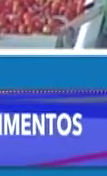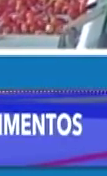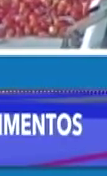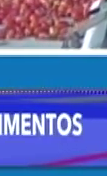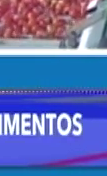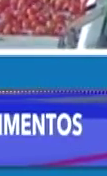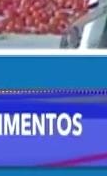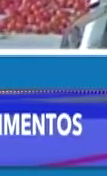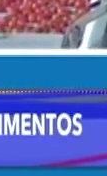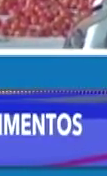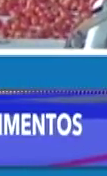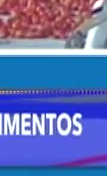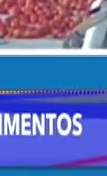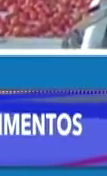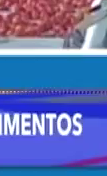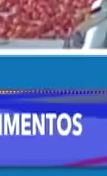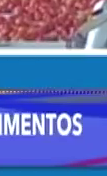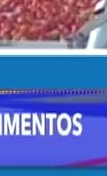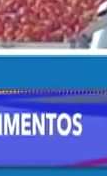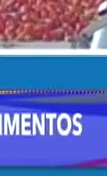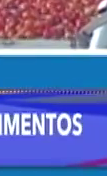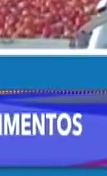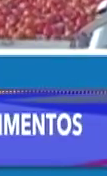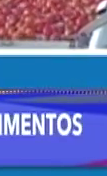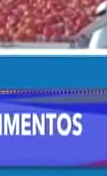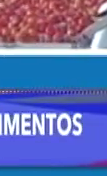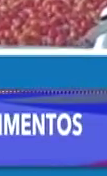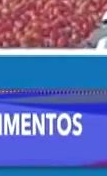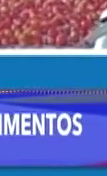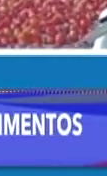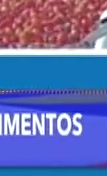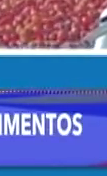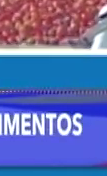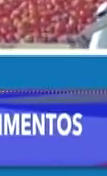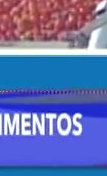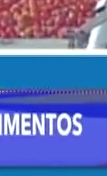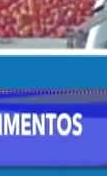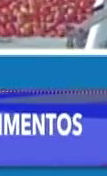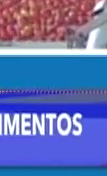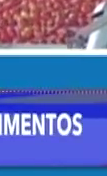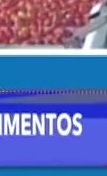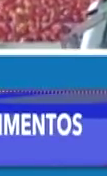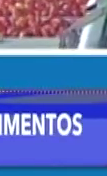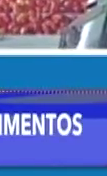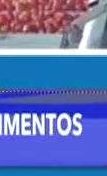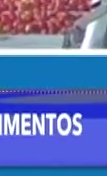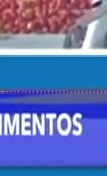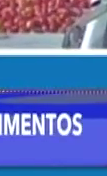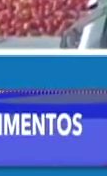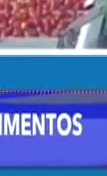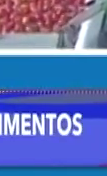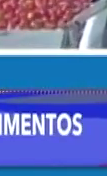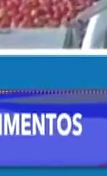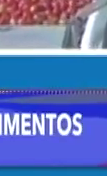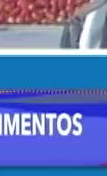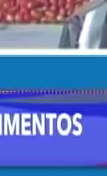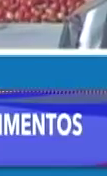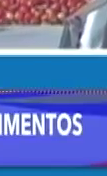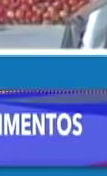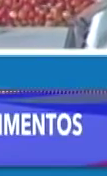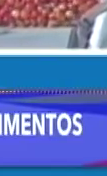abogados taxativo y claro bienvenido al capital privado nacional e internacional para hacer una poderosa alianza